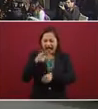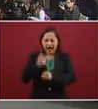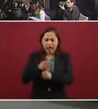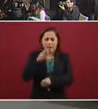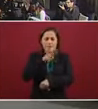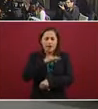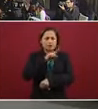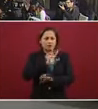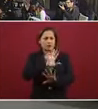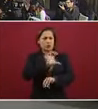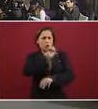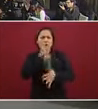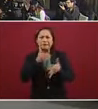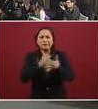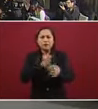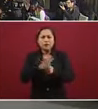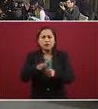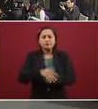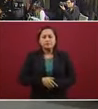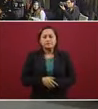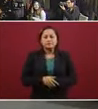Bueno, un